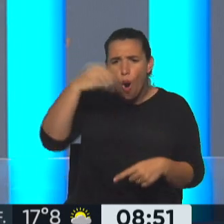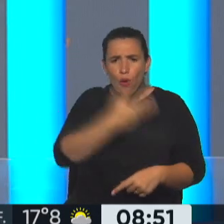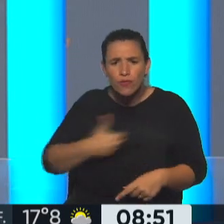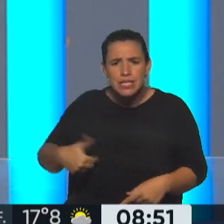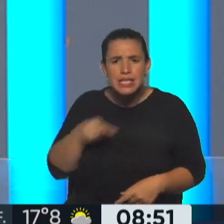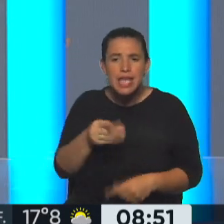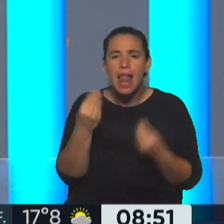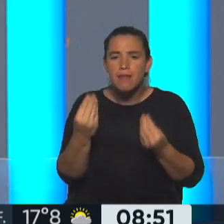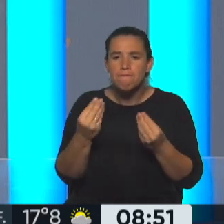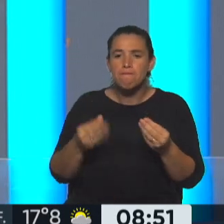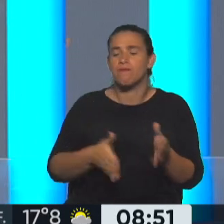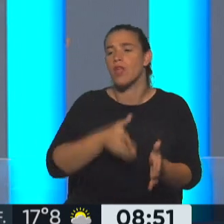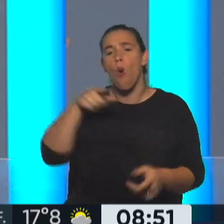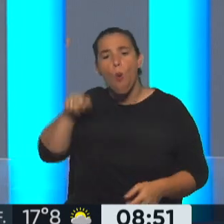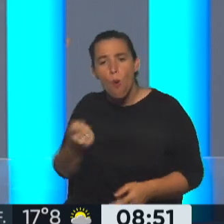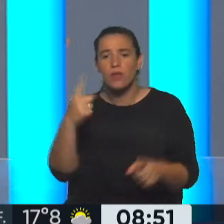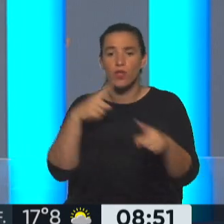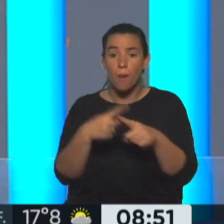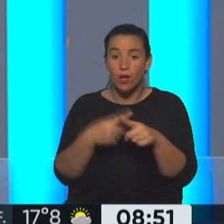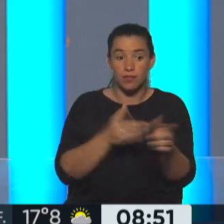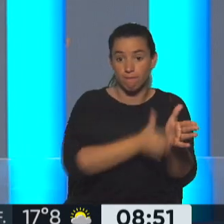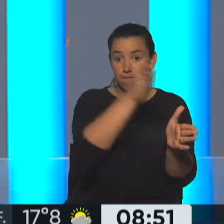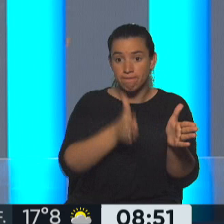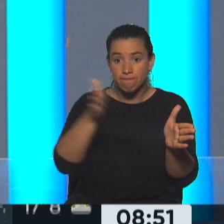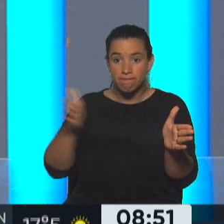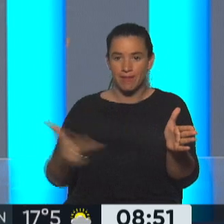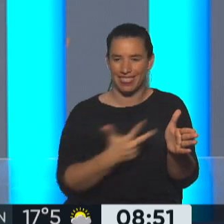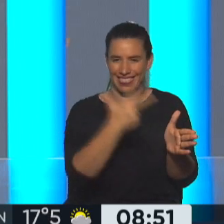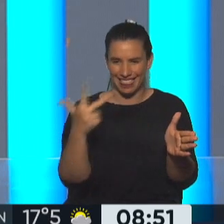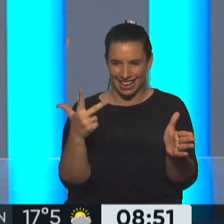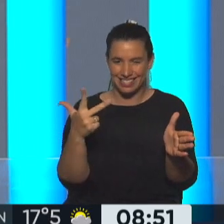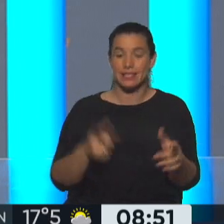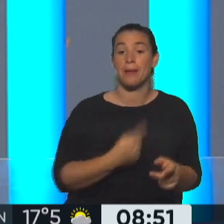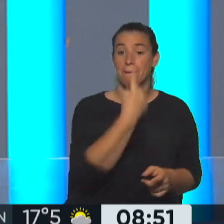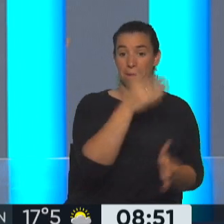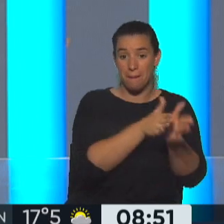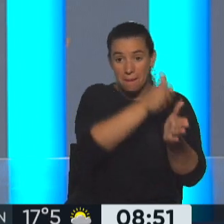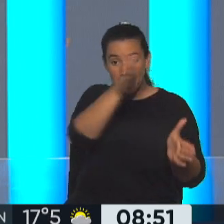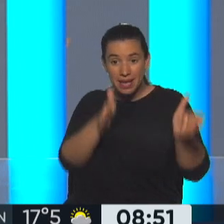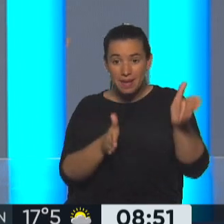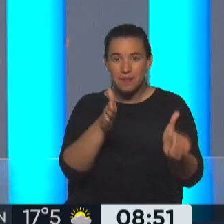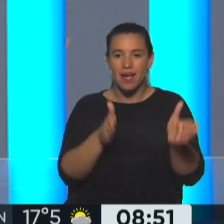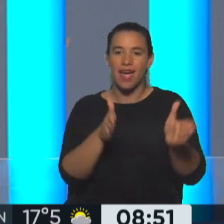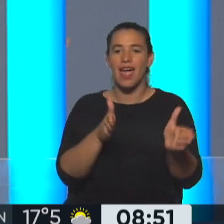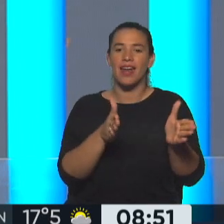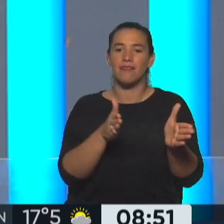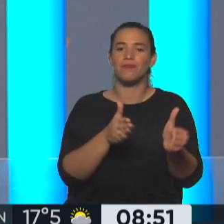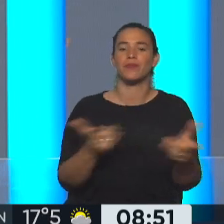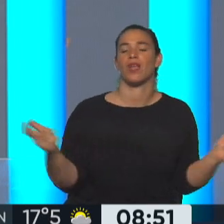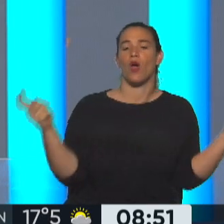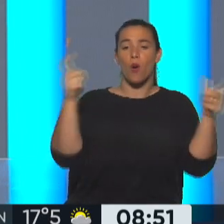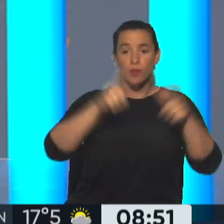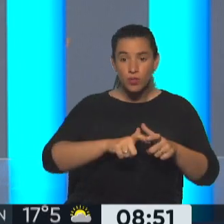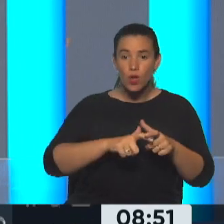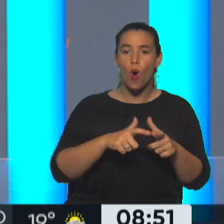3 partes lo que es el juicio político a la Corte Suprema. Primera parte o primera etapa, podríamos decir, la comisión de juicio político en la Cámara